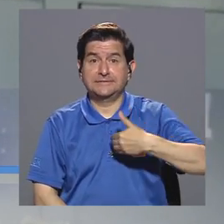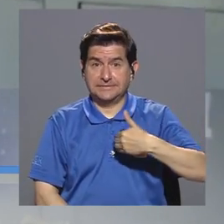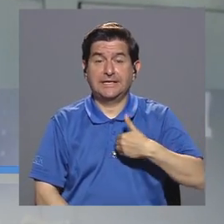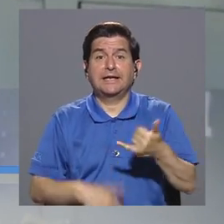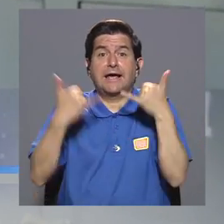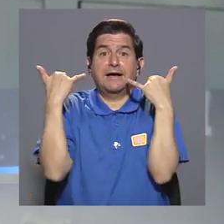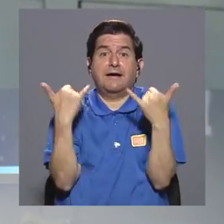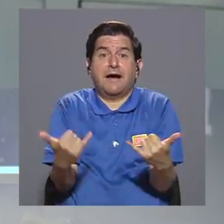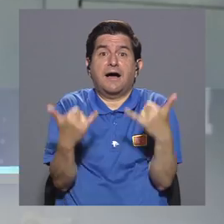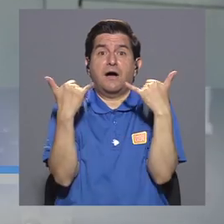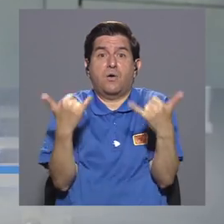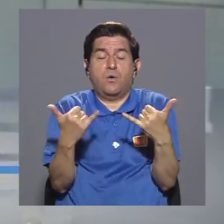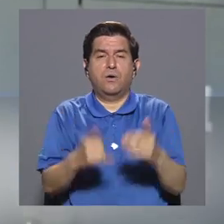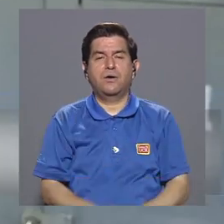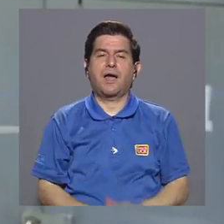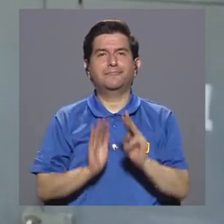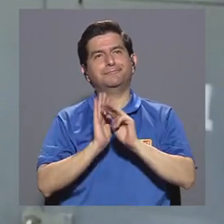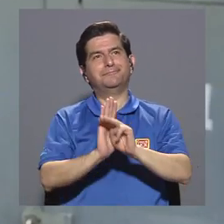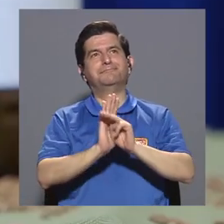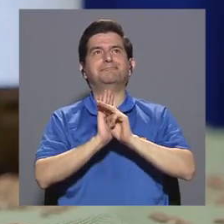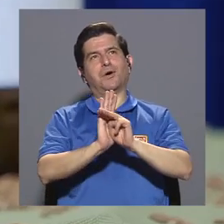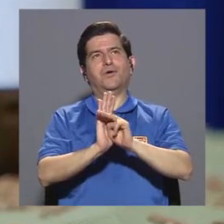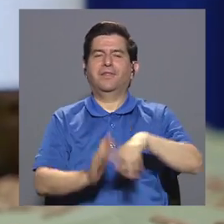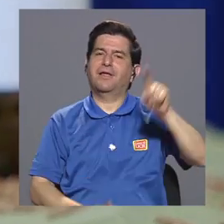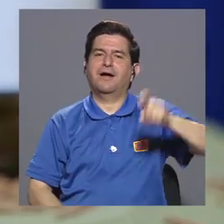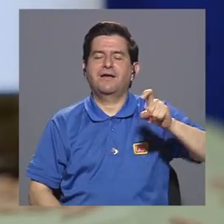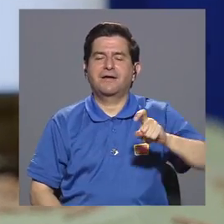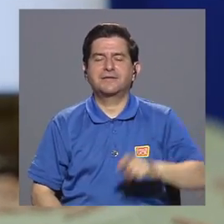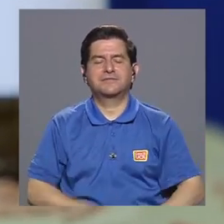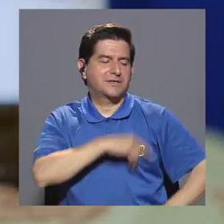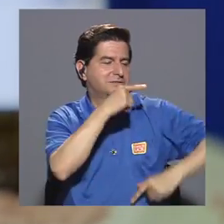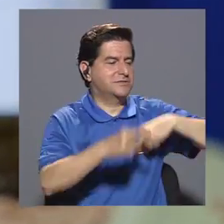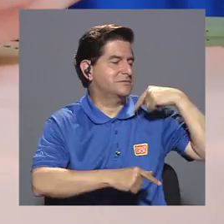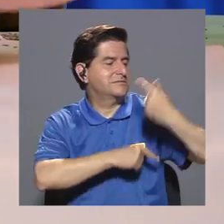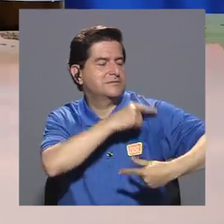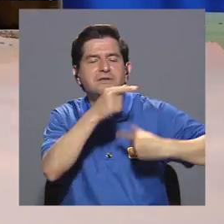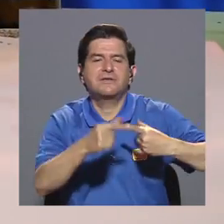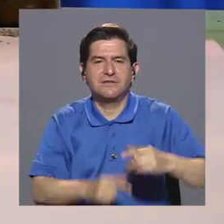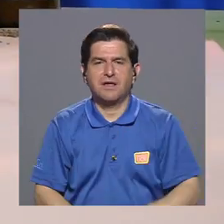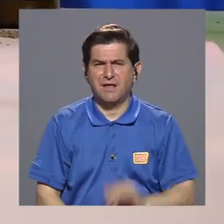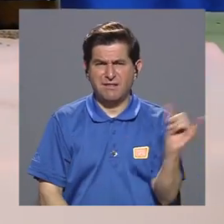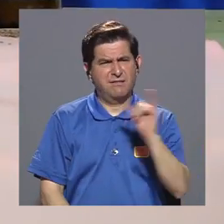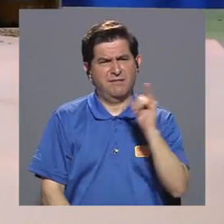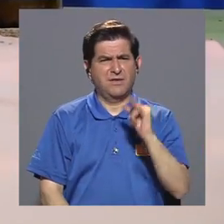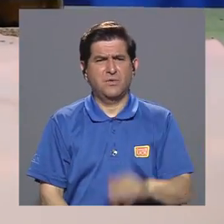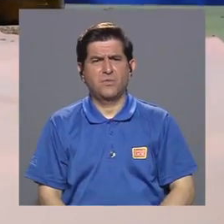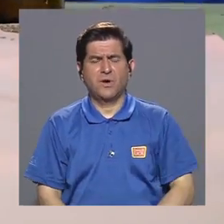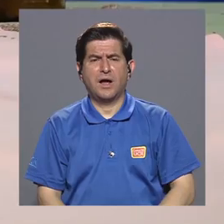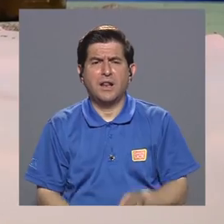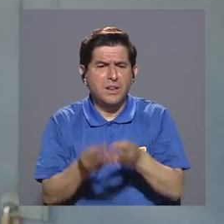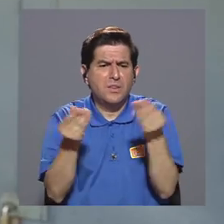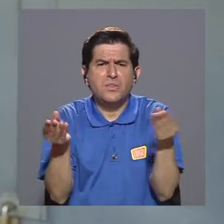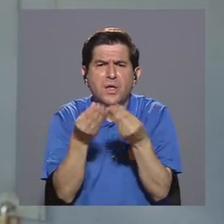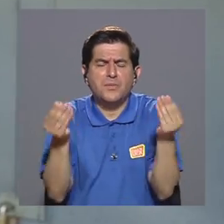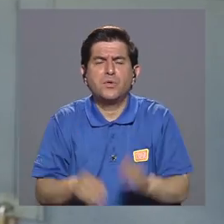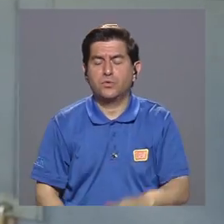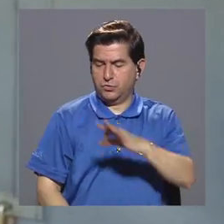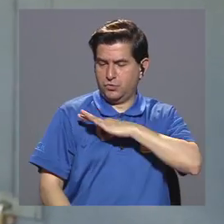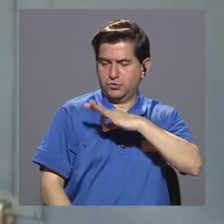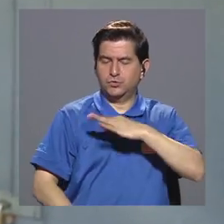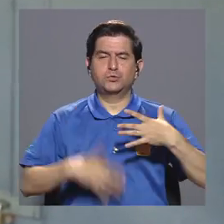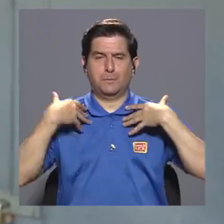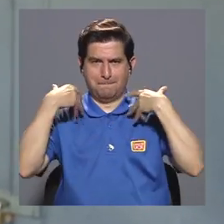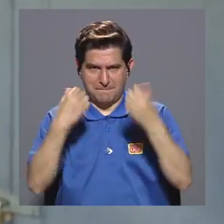que tiene ahora, bueno, la moda que existe y la necesidad generacional que hay también de consumir productos que